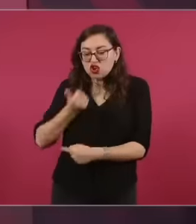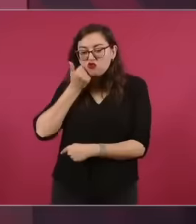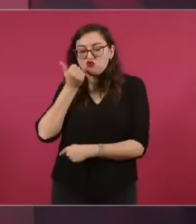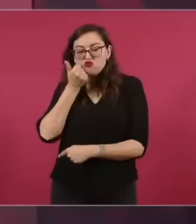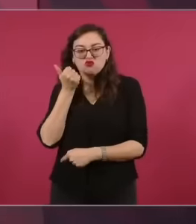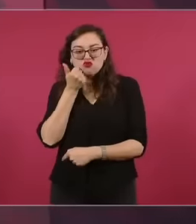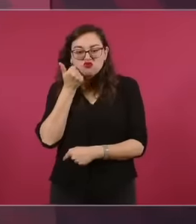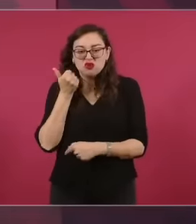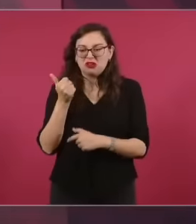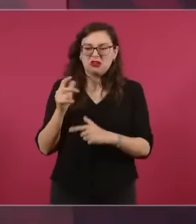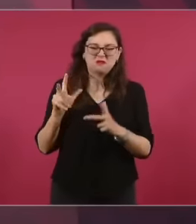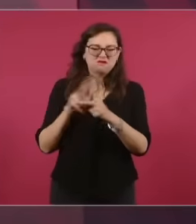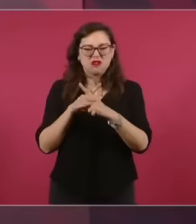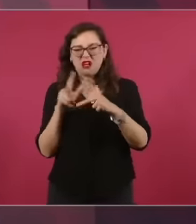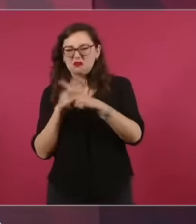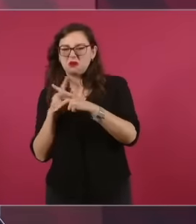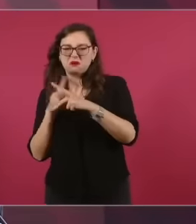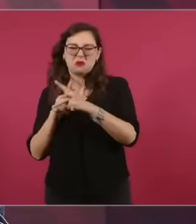Y